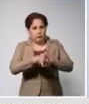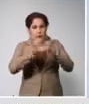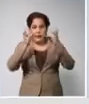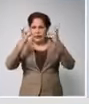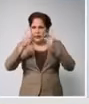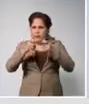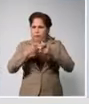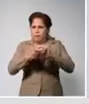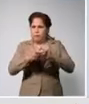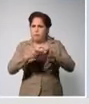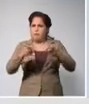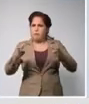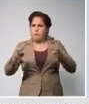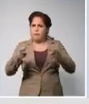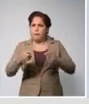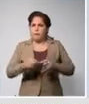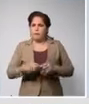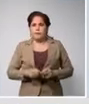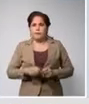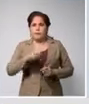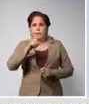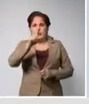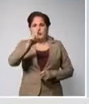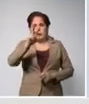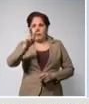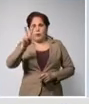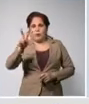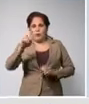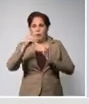ascienda a